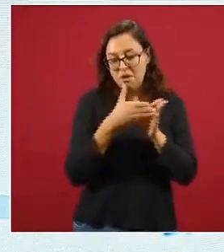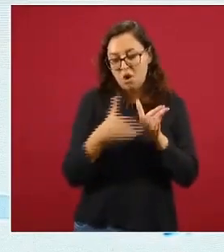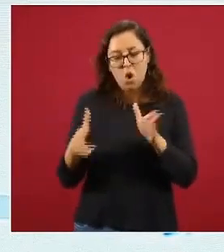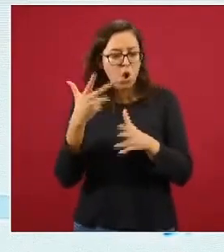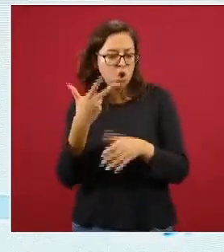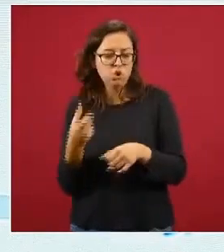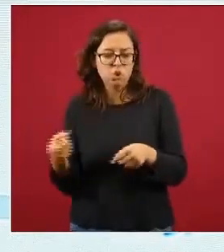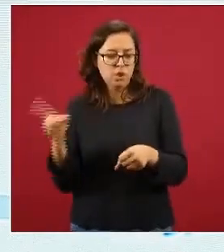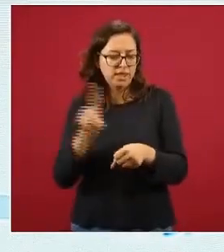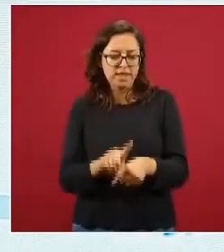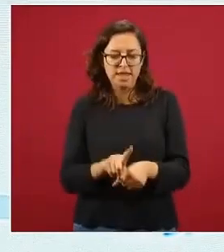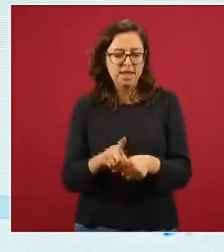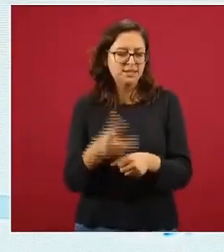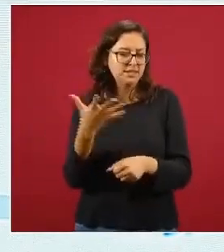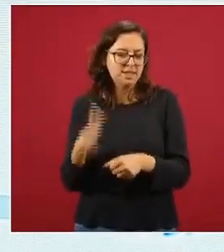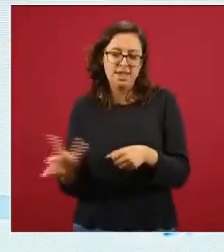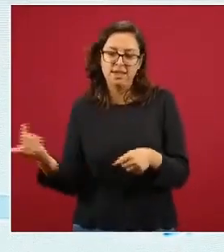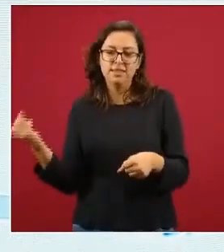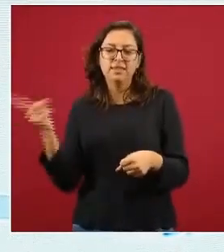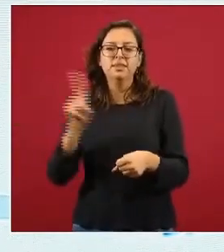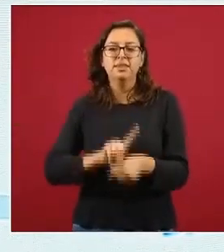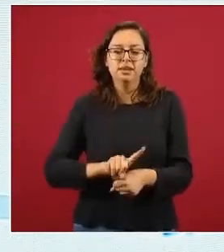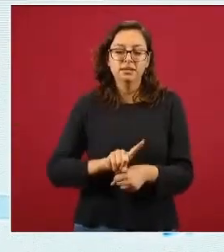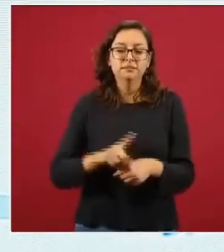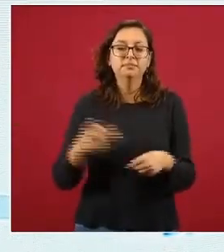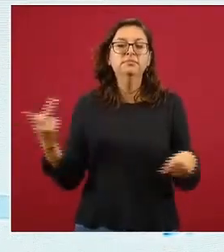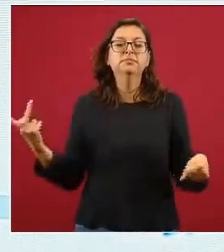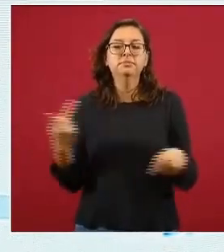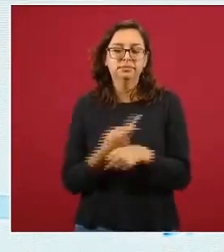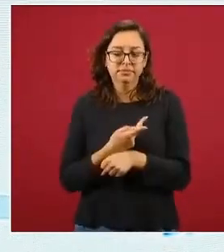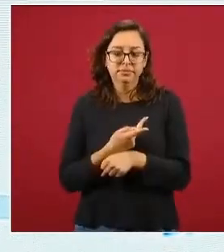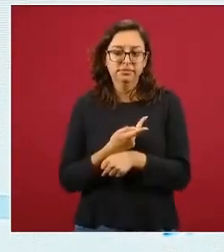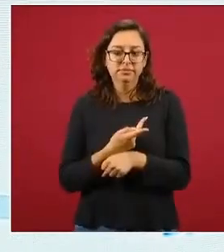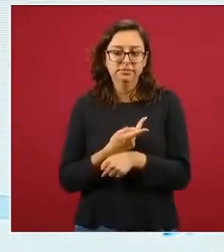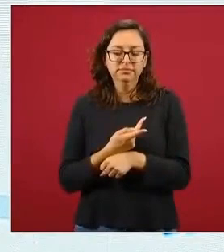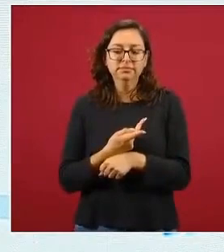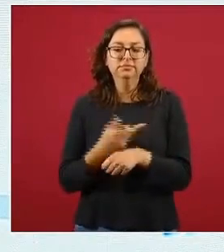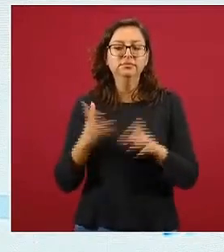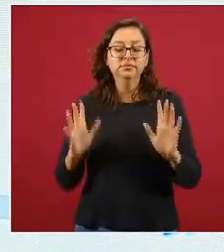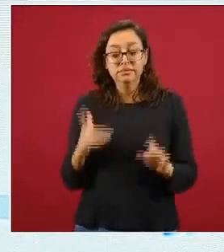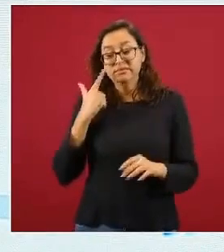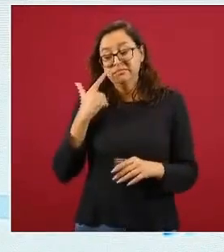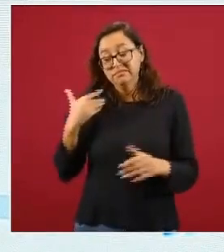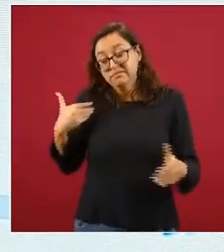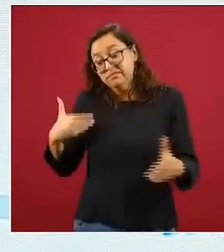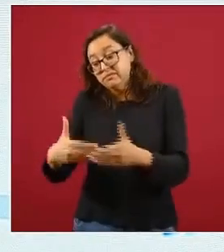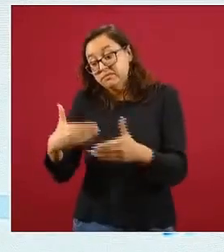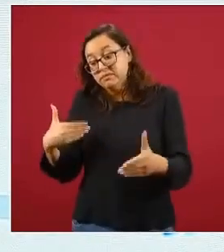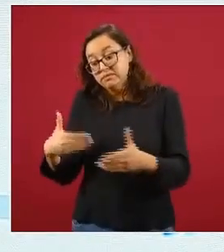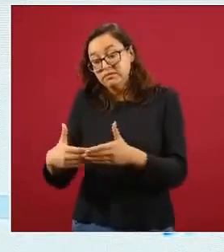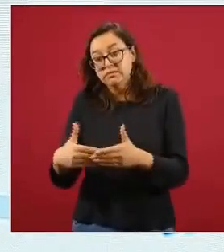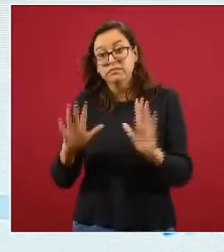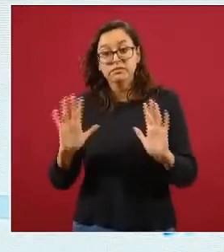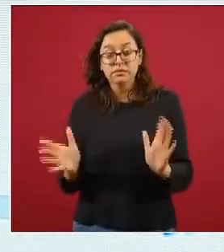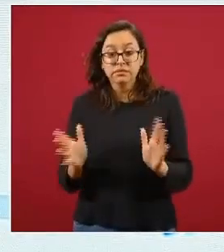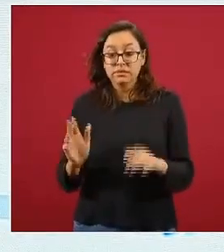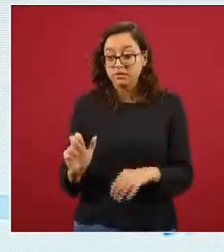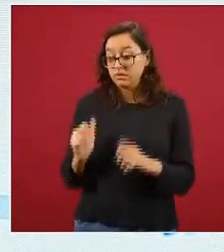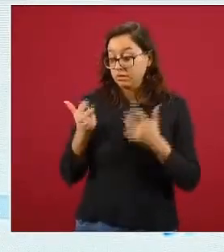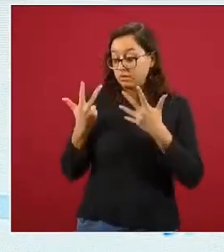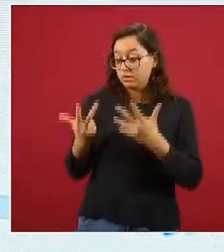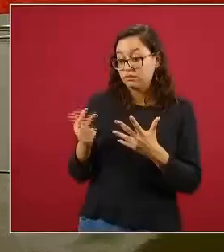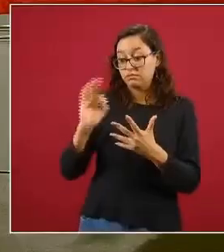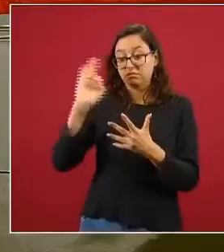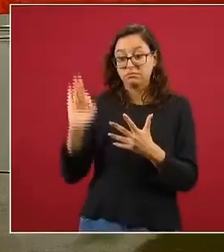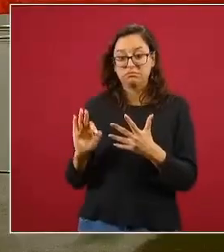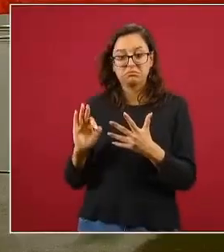8 a 10 días, entonces en la semana, todavía sigue abierta la semana para que se incorporen nuevos datos. Y se ha borrado, desde luego,